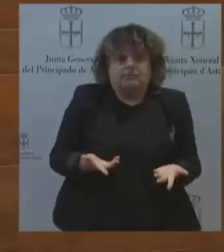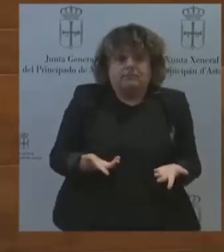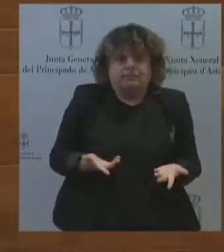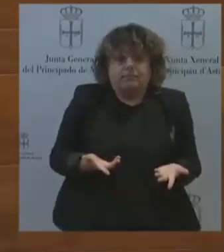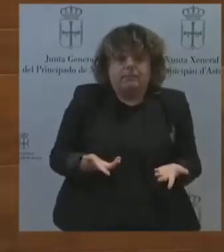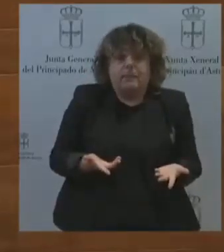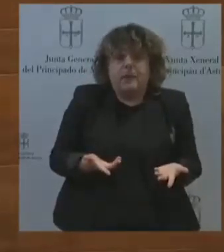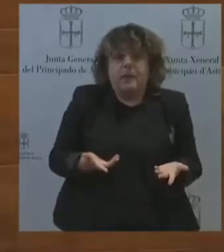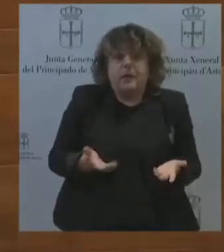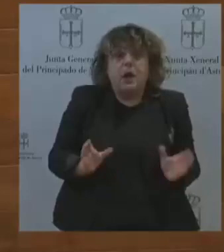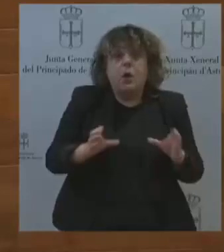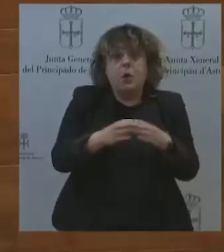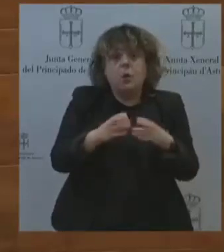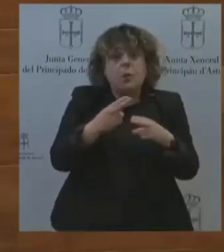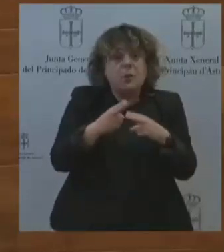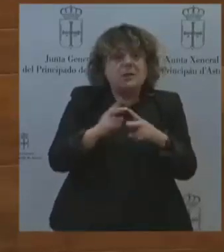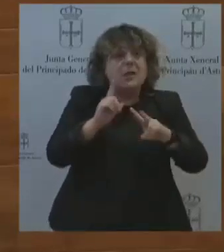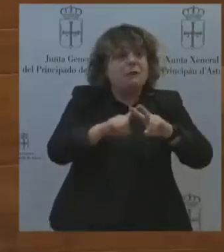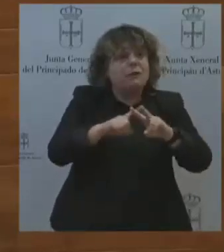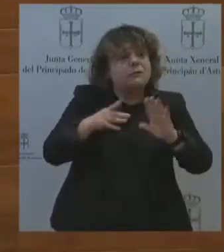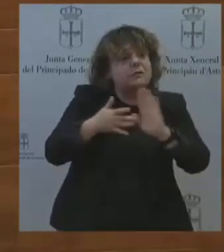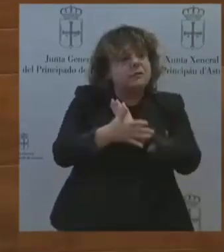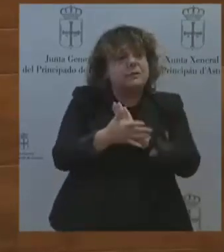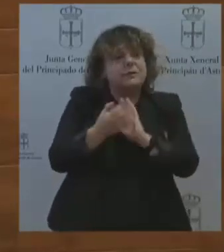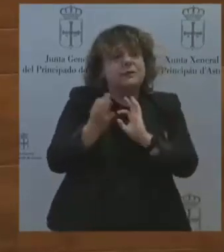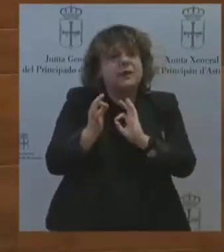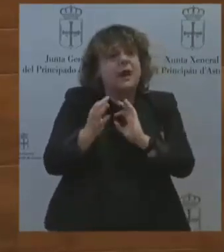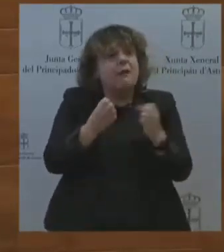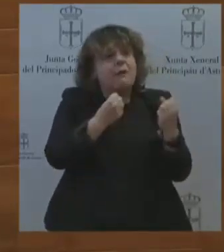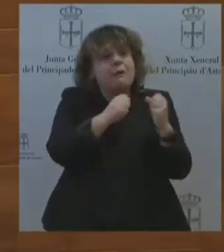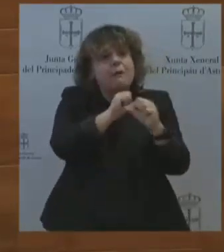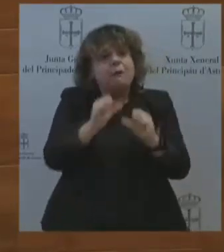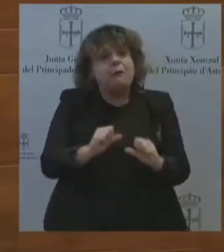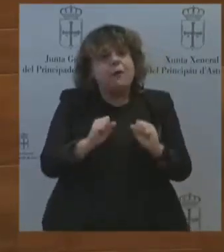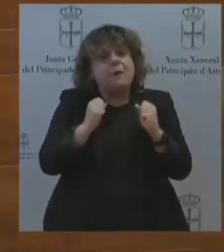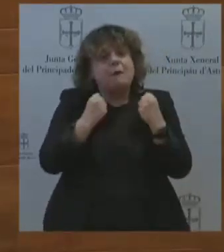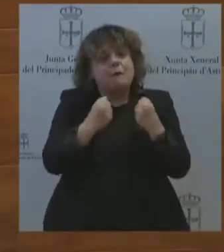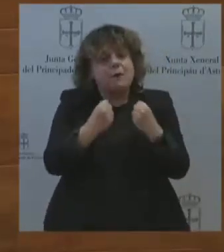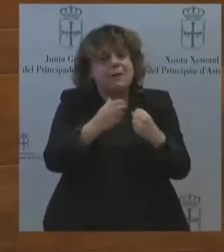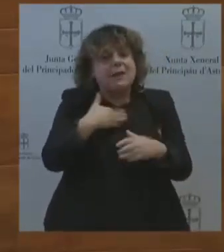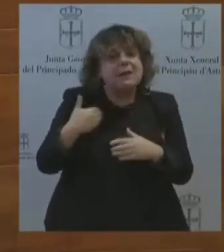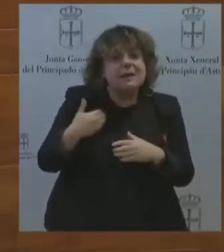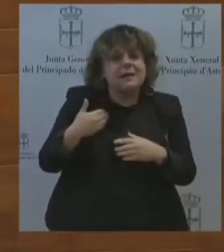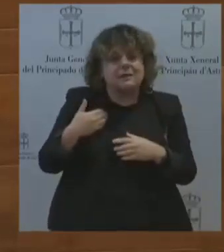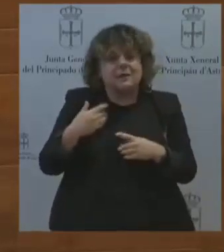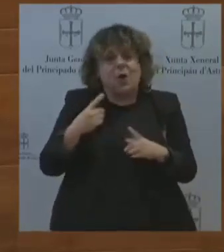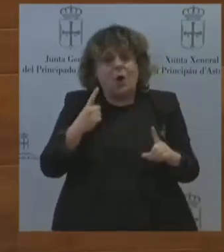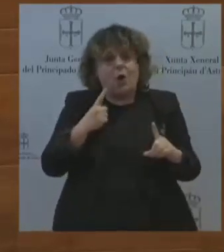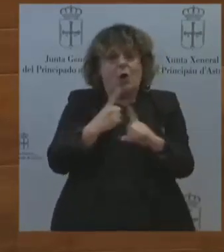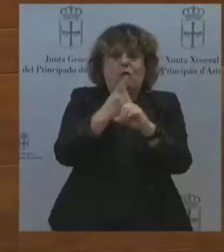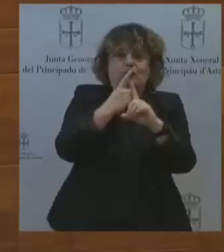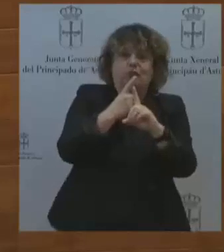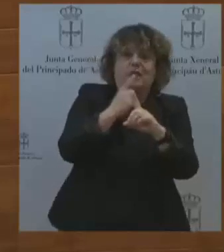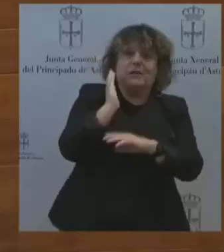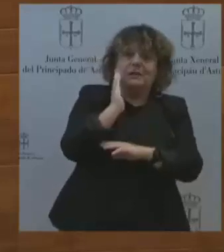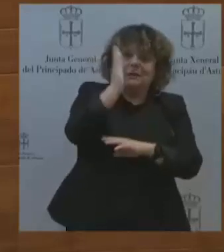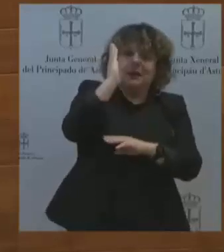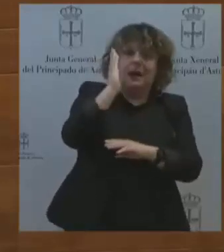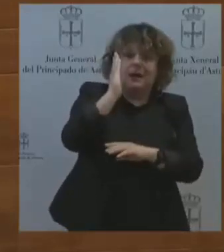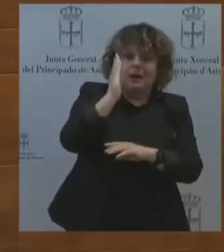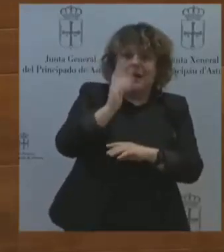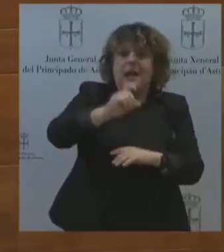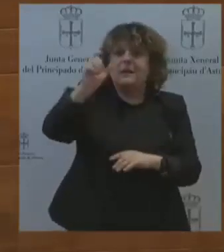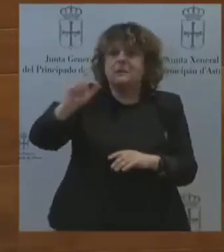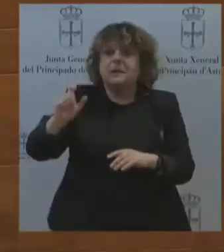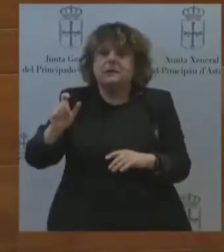contundente quiere castigar a los agresores de las mujeres. Y esto, señor Barbón, es lo que usted debería de hacer, dar seguridad a las mujeres